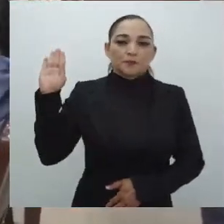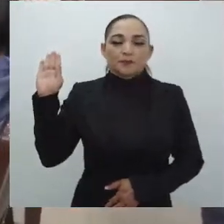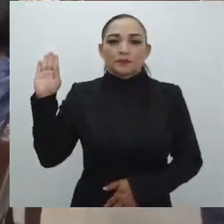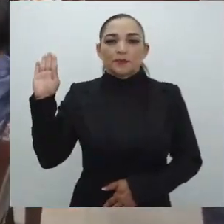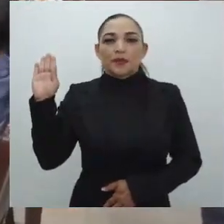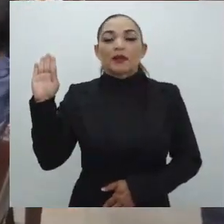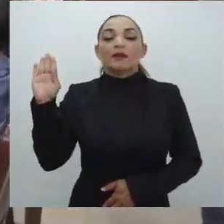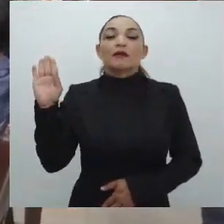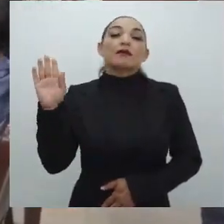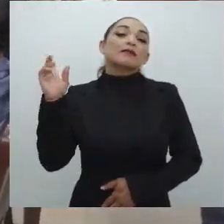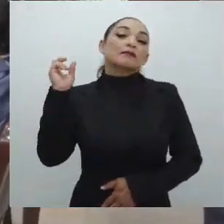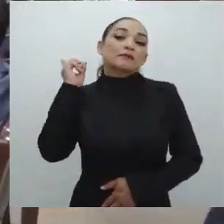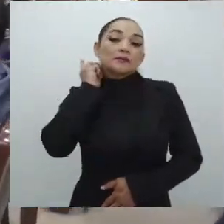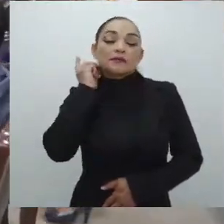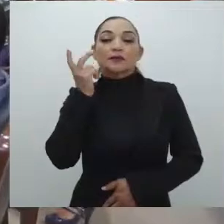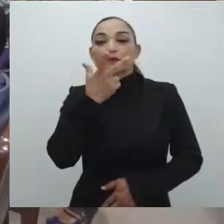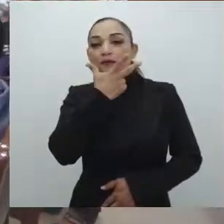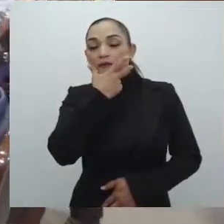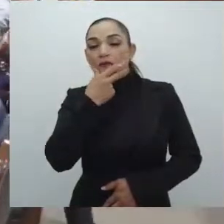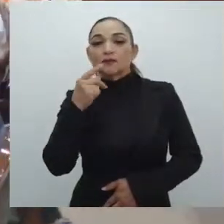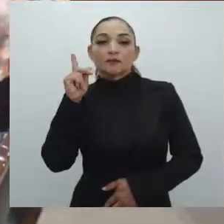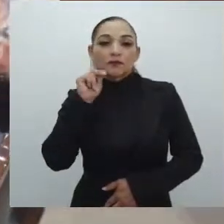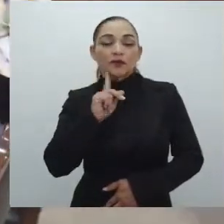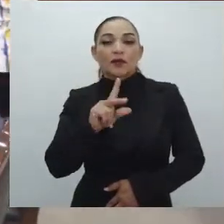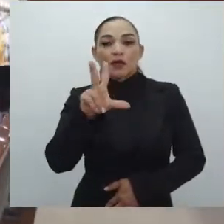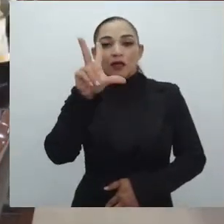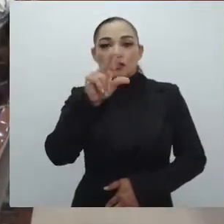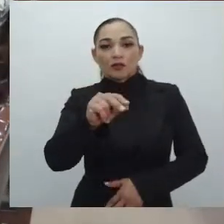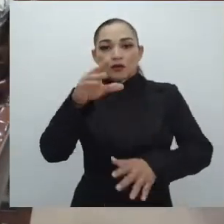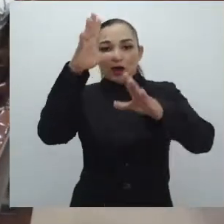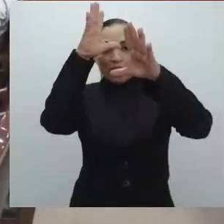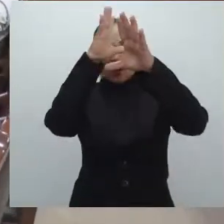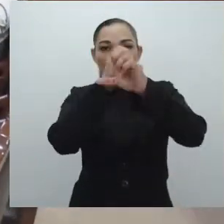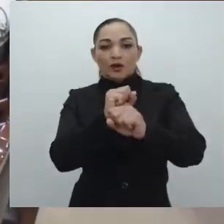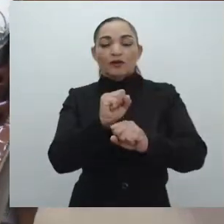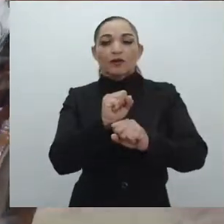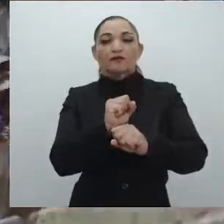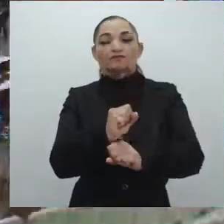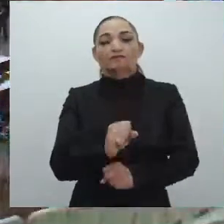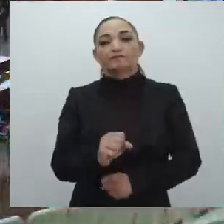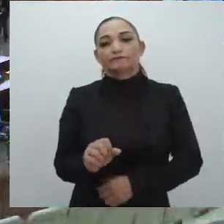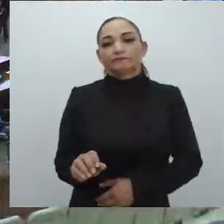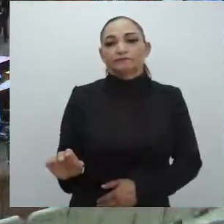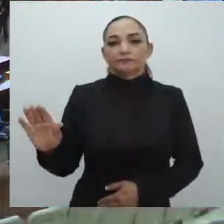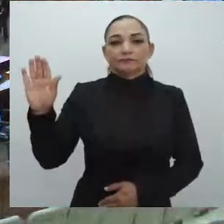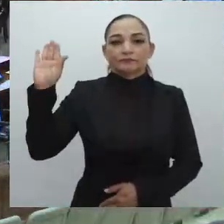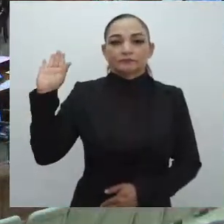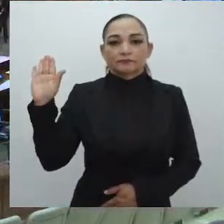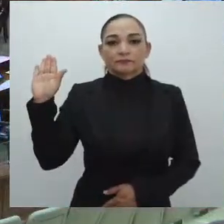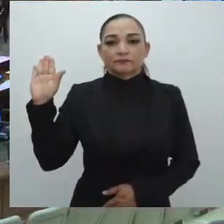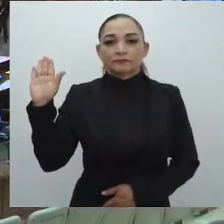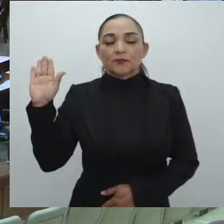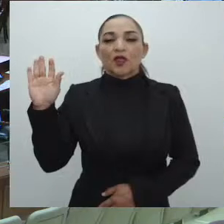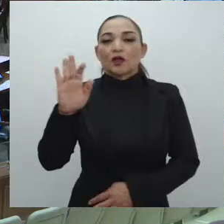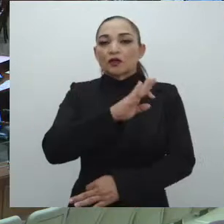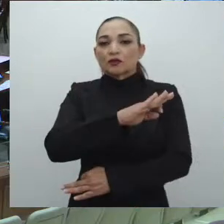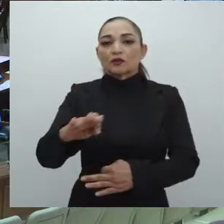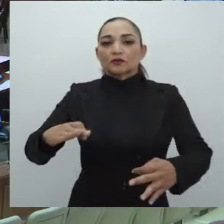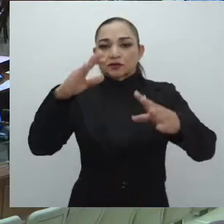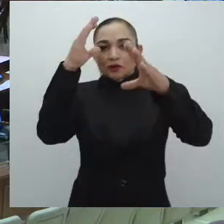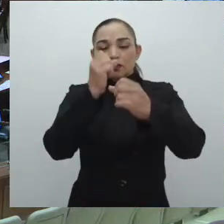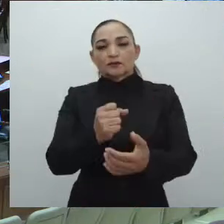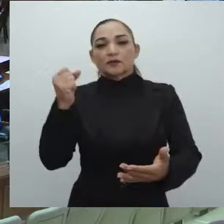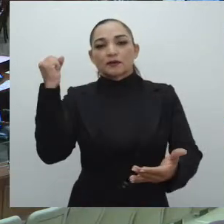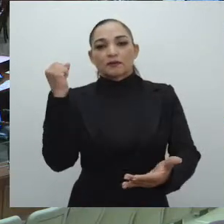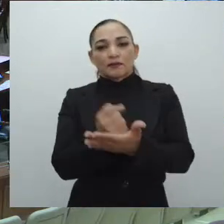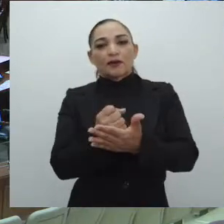Las diputadas y los diputados que estén por la negativa, manifiéstenlo, por favor. Por unanimidad se aprueba la dispensa de la